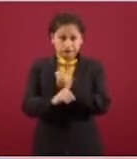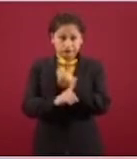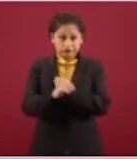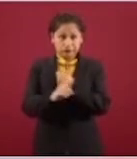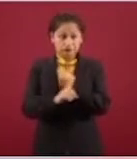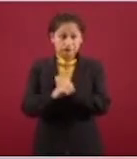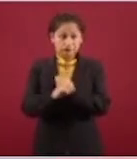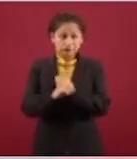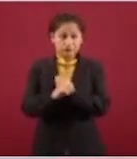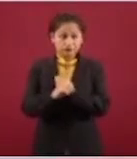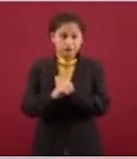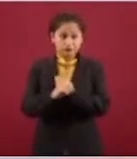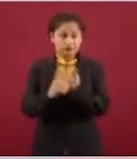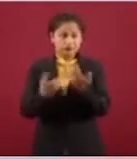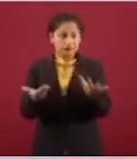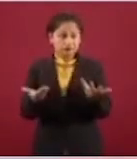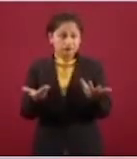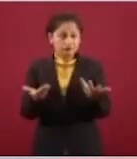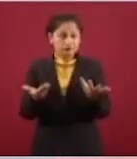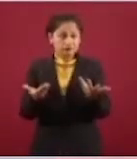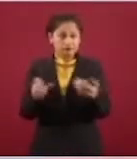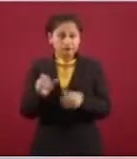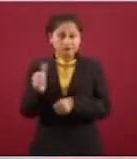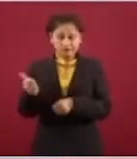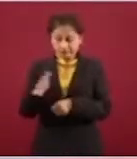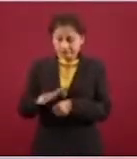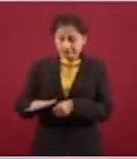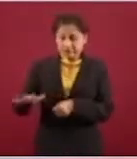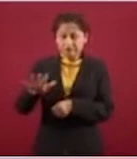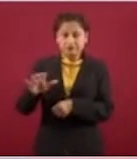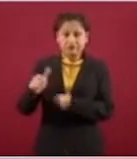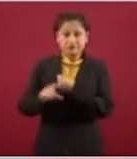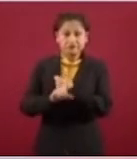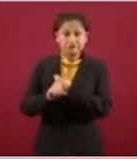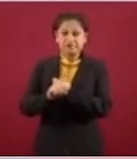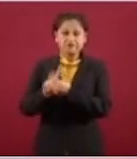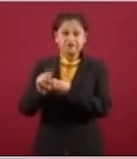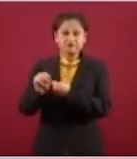que son mucho más nuestras fortalezas